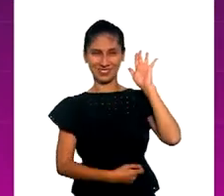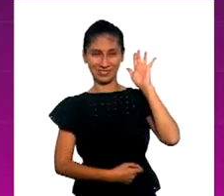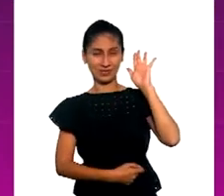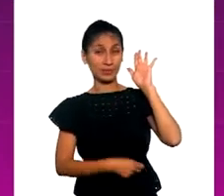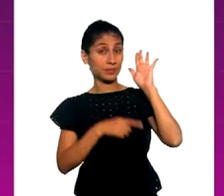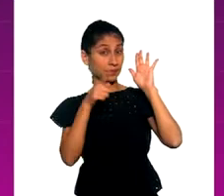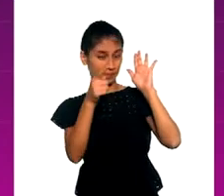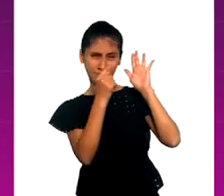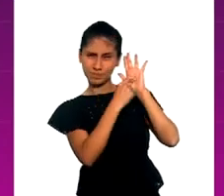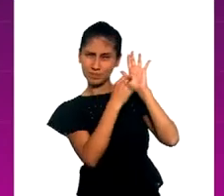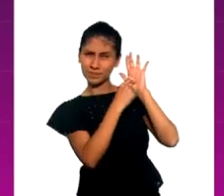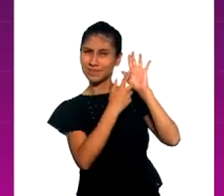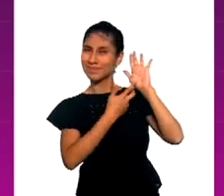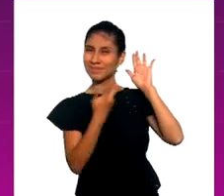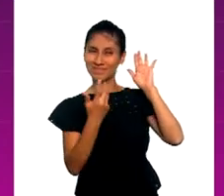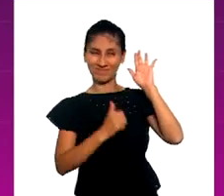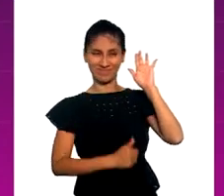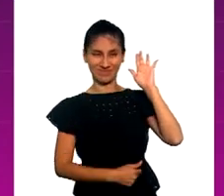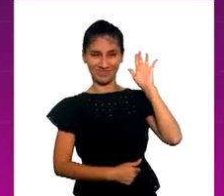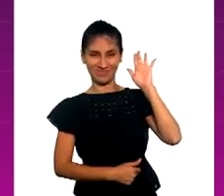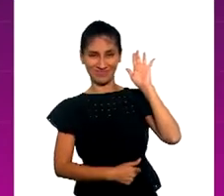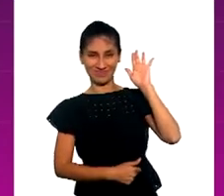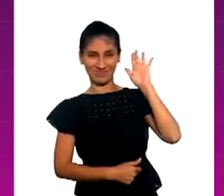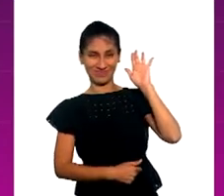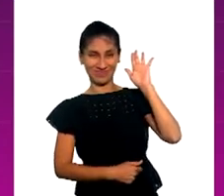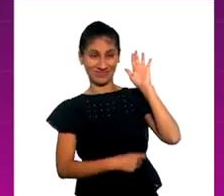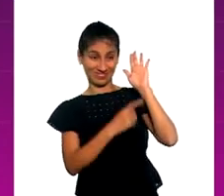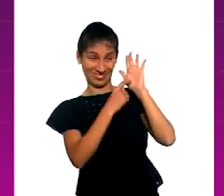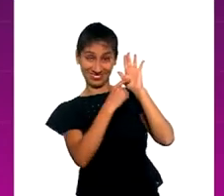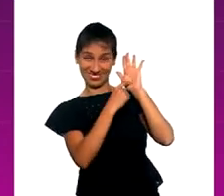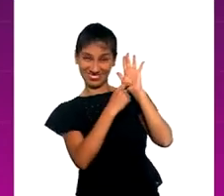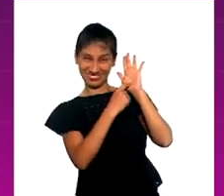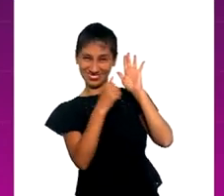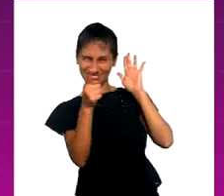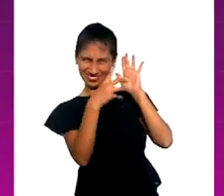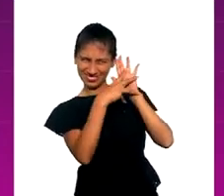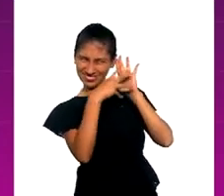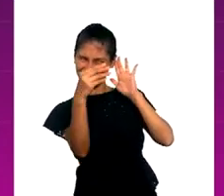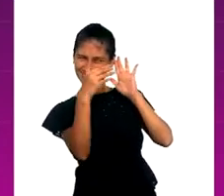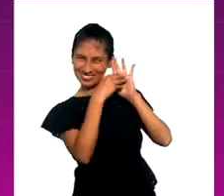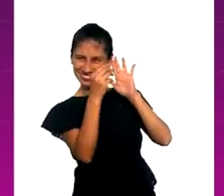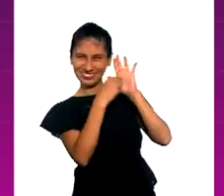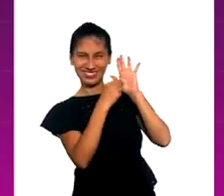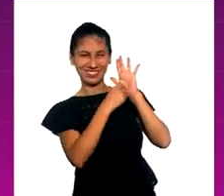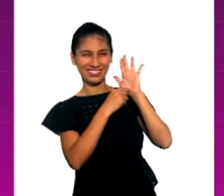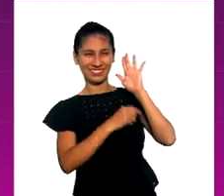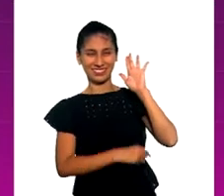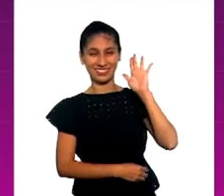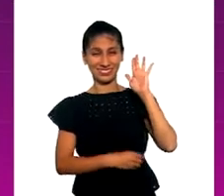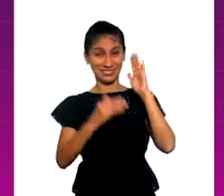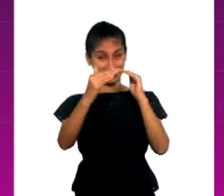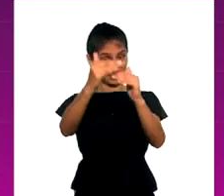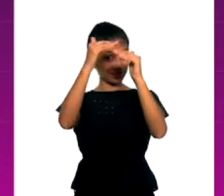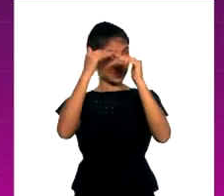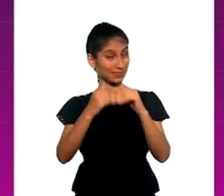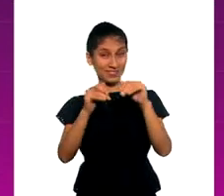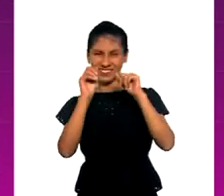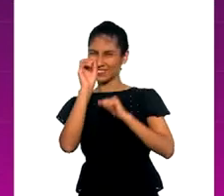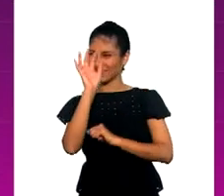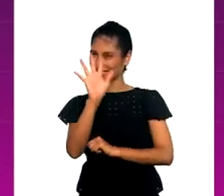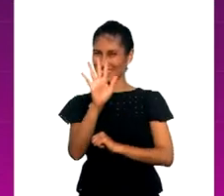dobla hacia arriba un borde inferior del papel instrucción